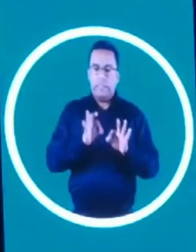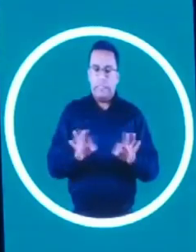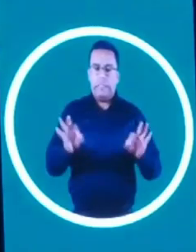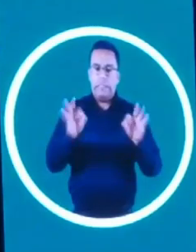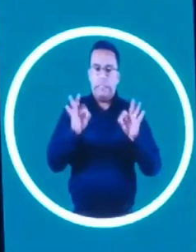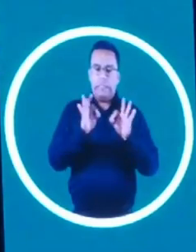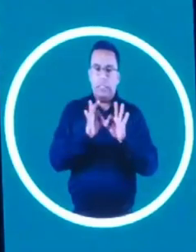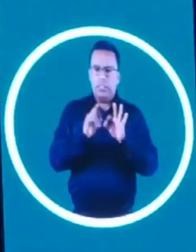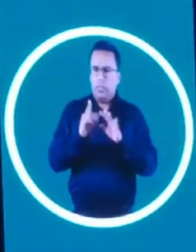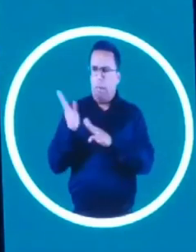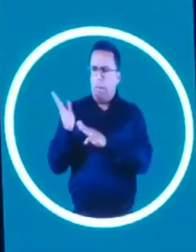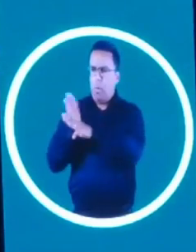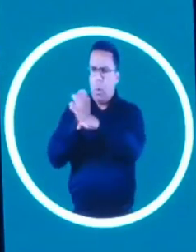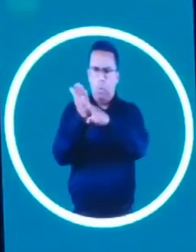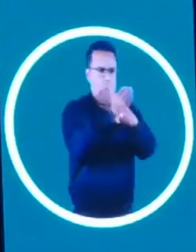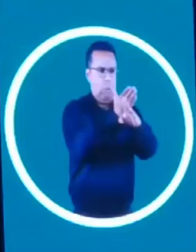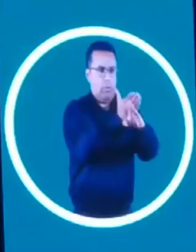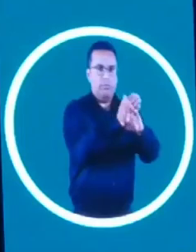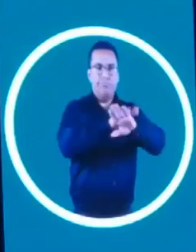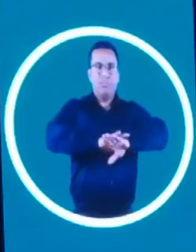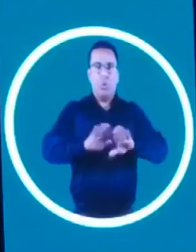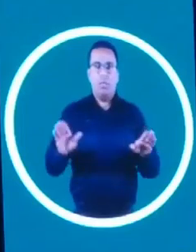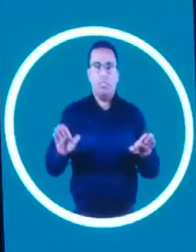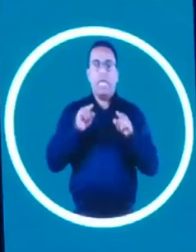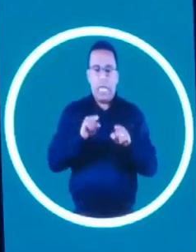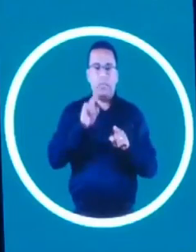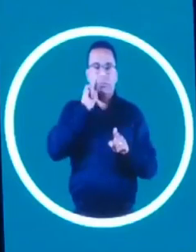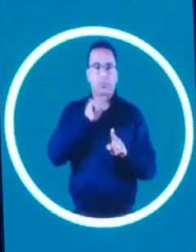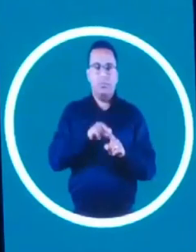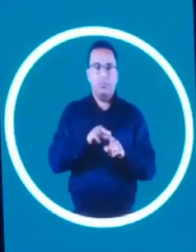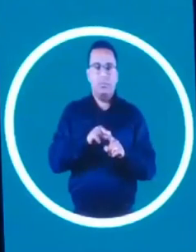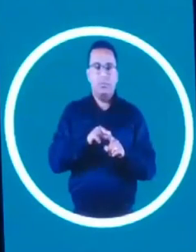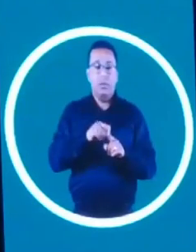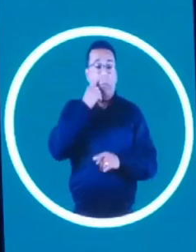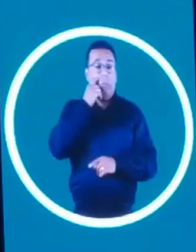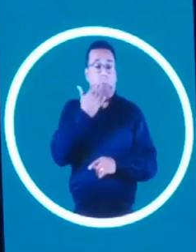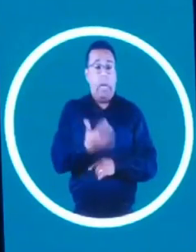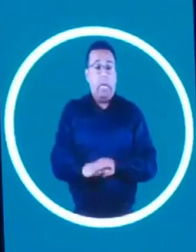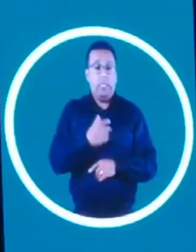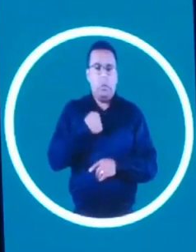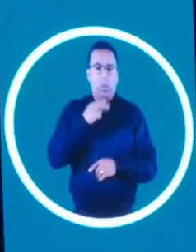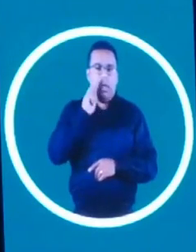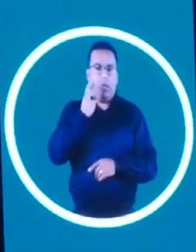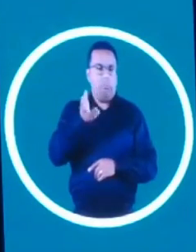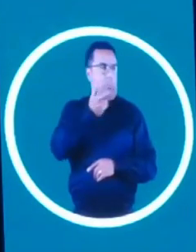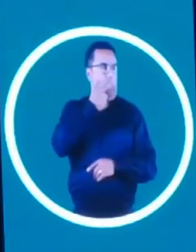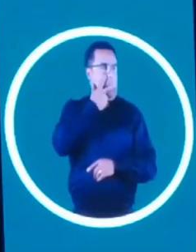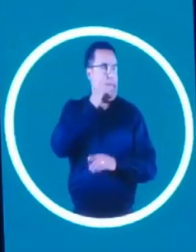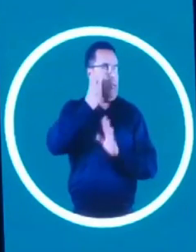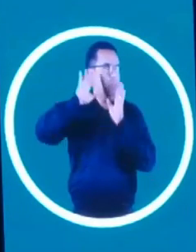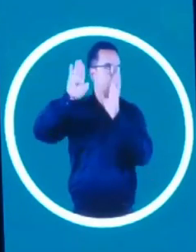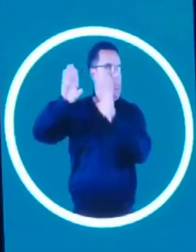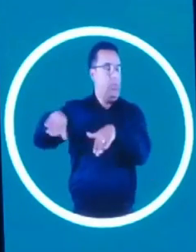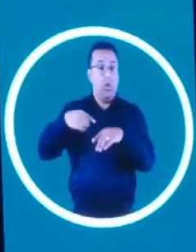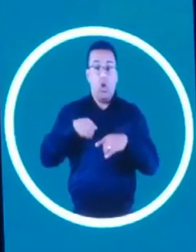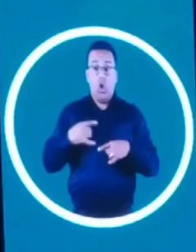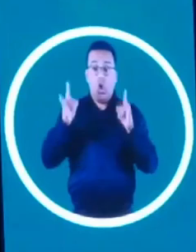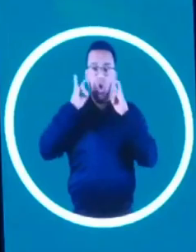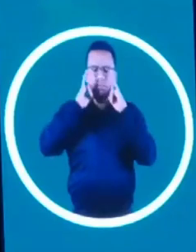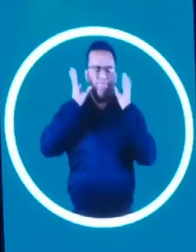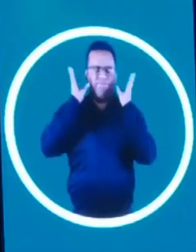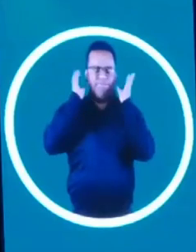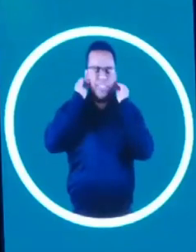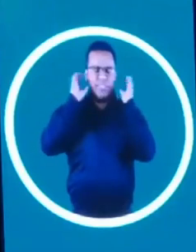humanidad en todo el planeta. Ser ciegos y sordos ante esa realidad, yo creo que no nos va a